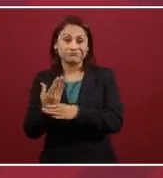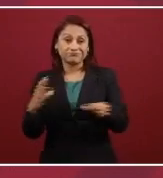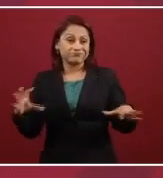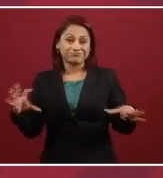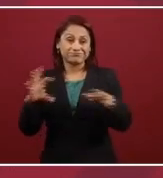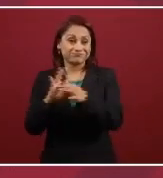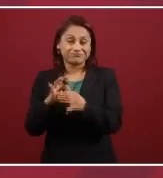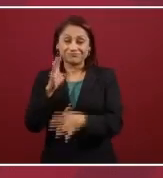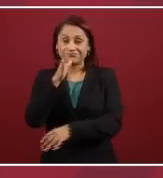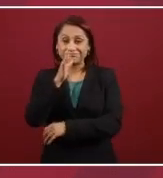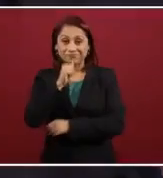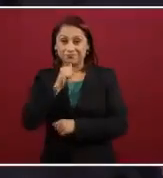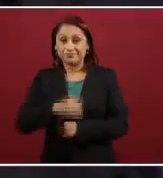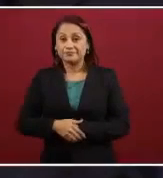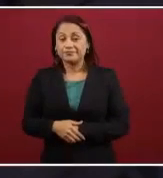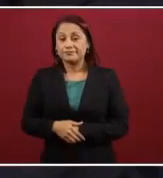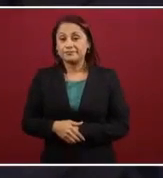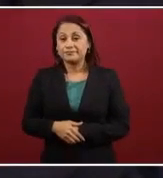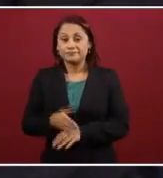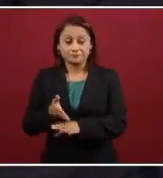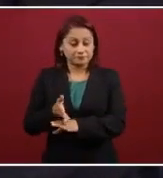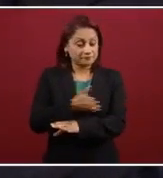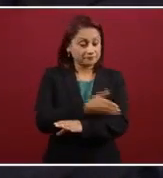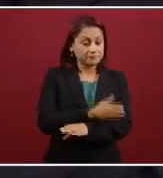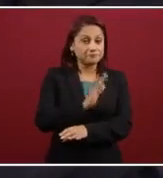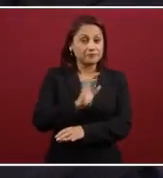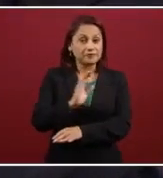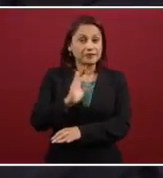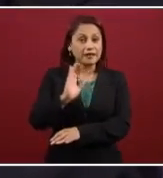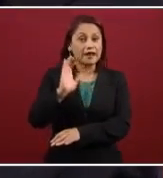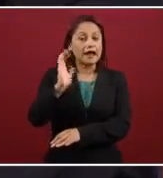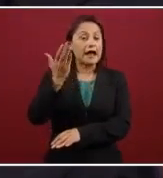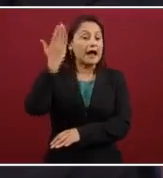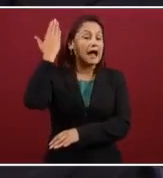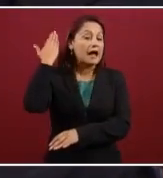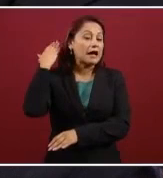la política neoliberal, tecnocrática,